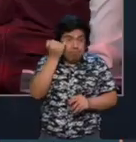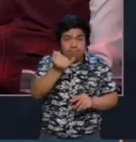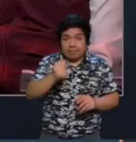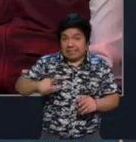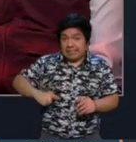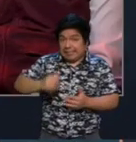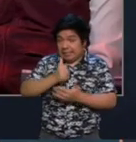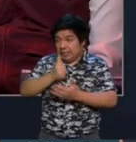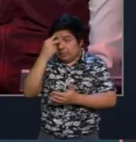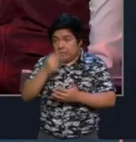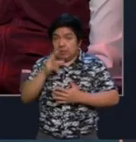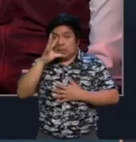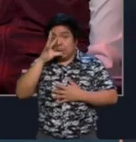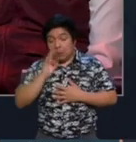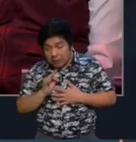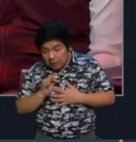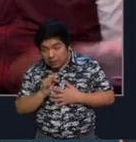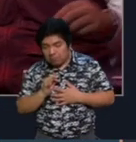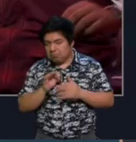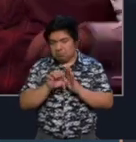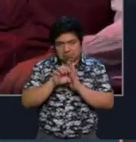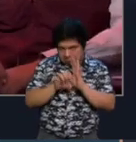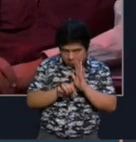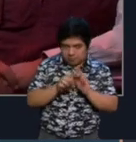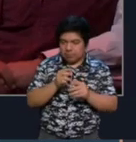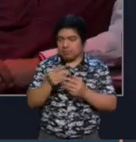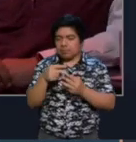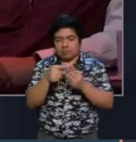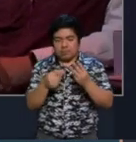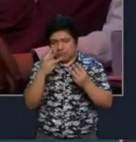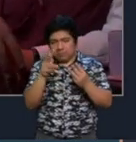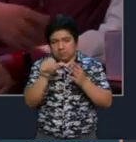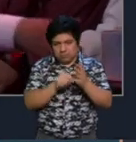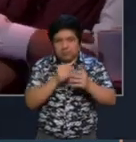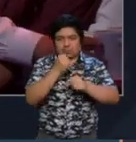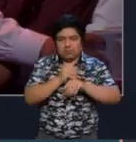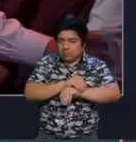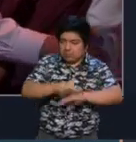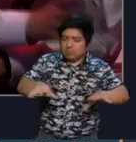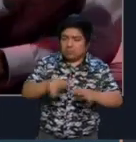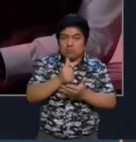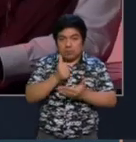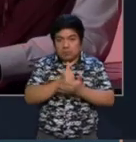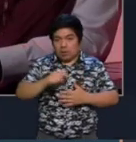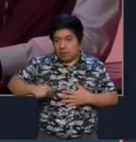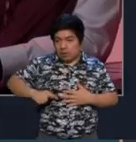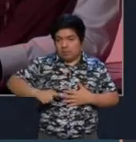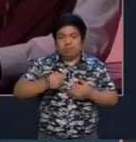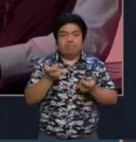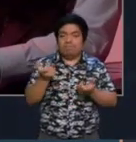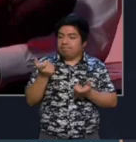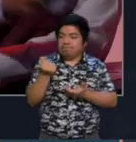gobierno actual de la ciudad le ha fallado mucho. Cuando uno analiza los informes trimestrales, es decir, cómo el gobierno de la ciudad decide ejecutar el